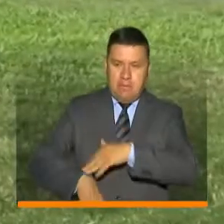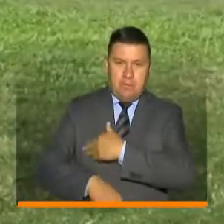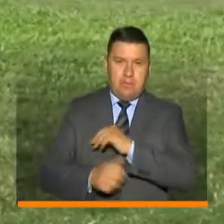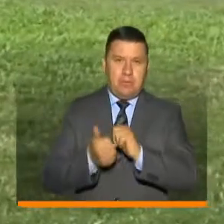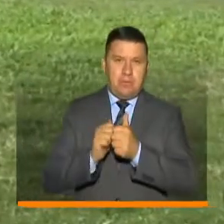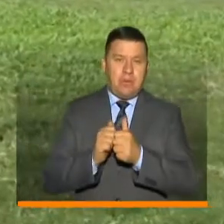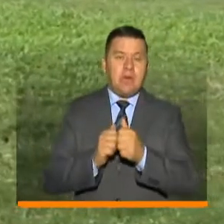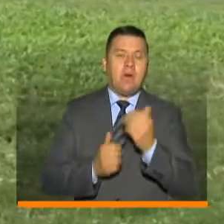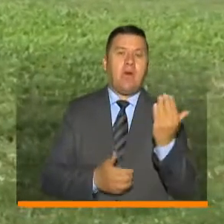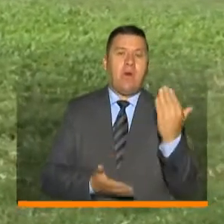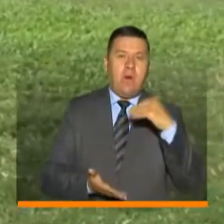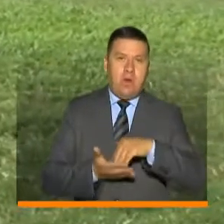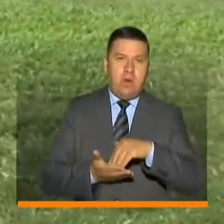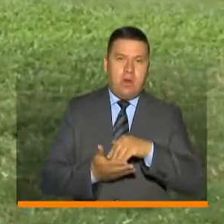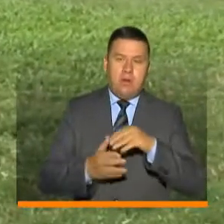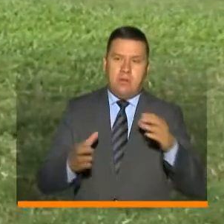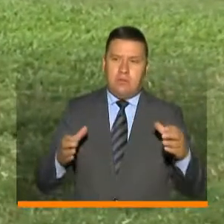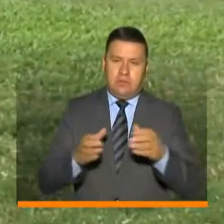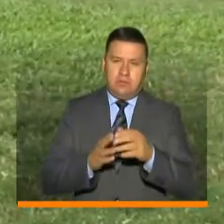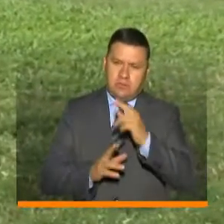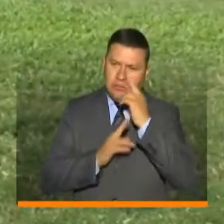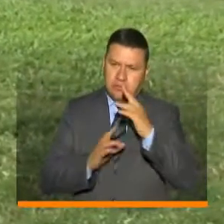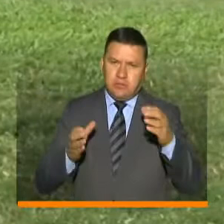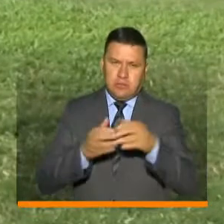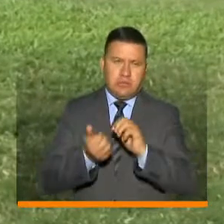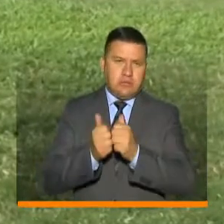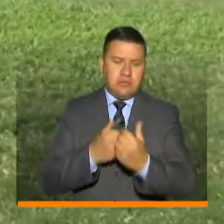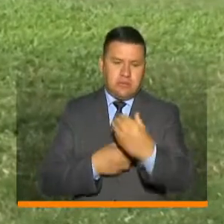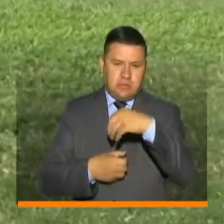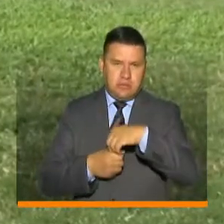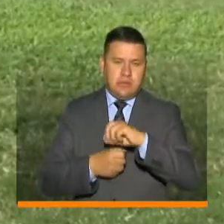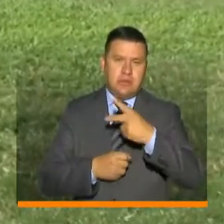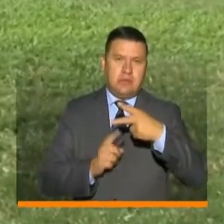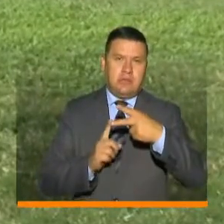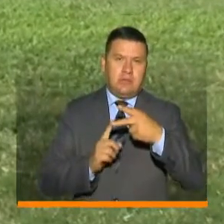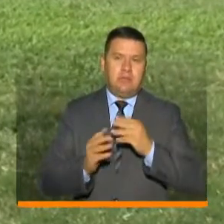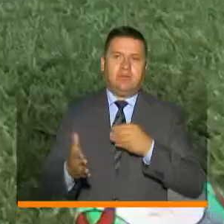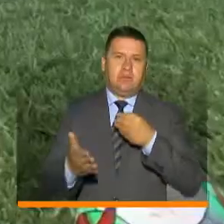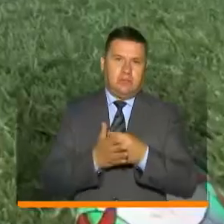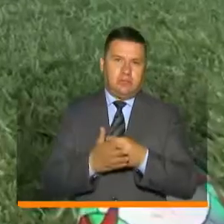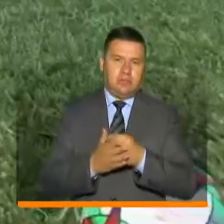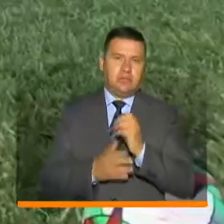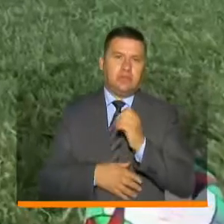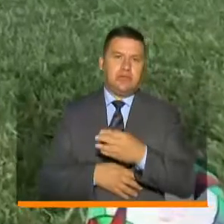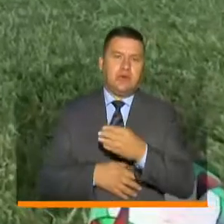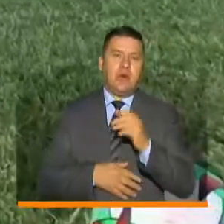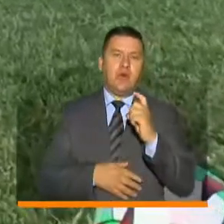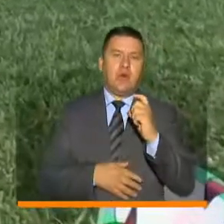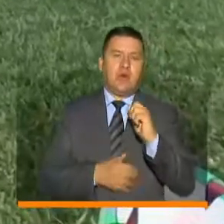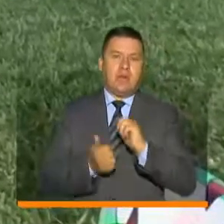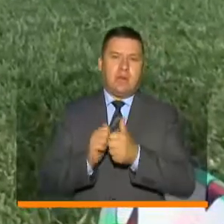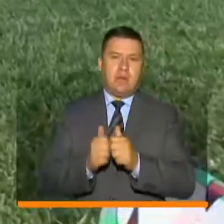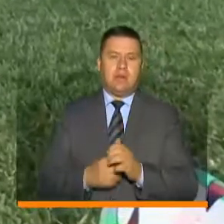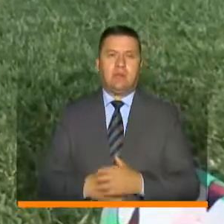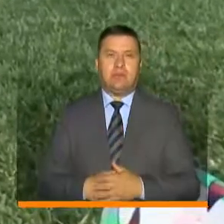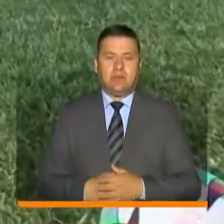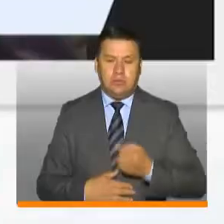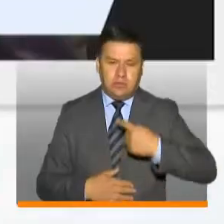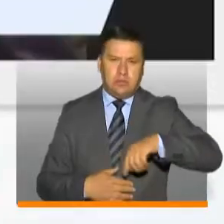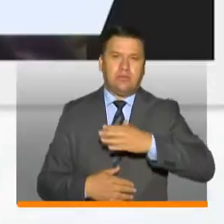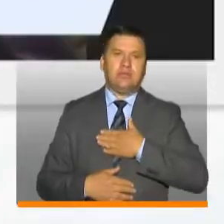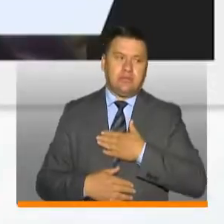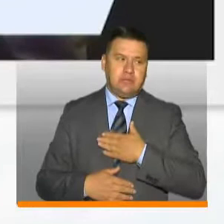del Deporte ratificó la suspensión del reconocimiento deportivo y, en segunda instancia, al Club Cúcuta Deportivo.